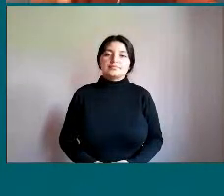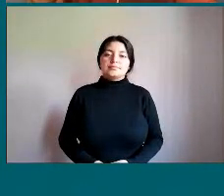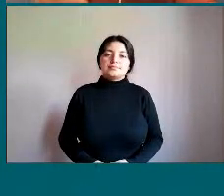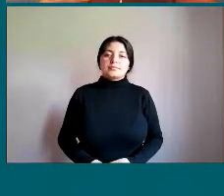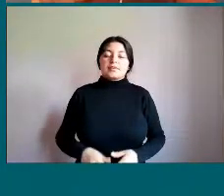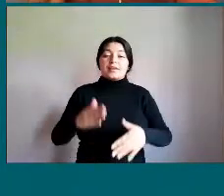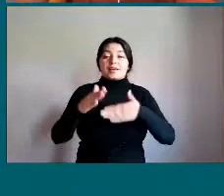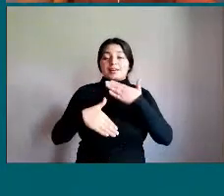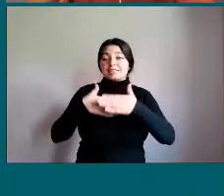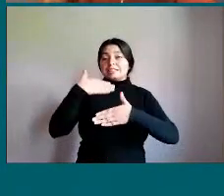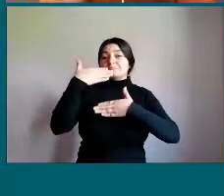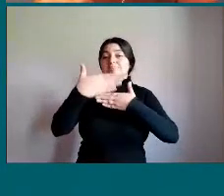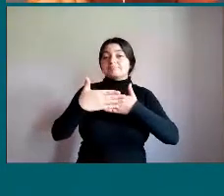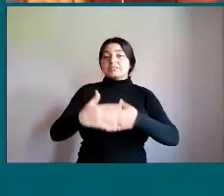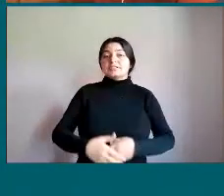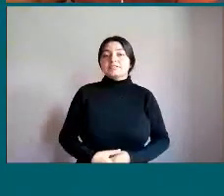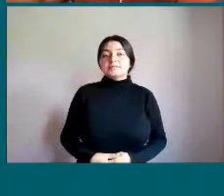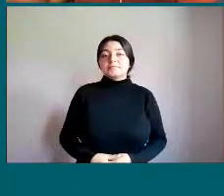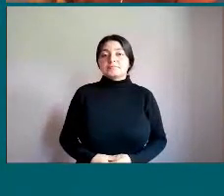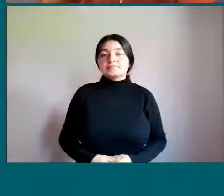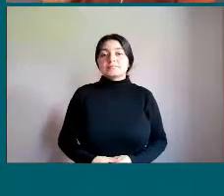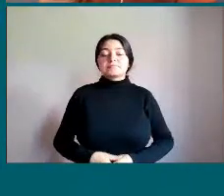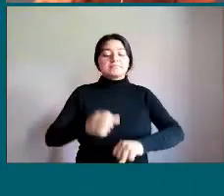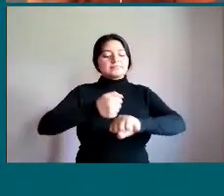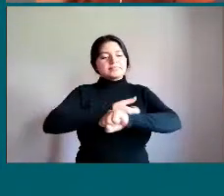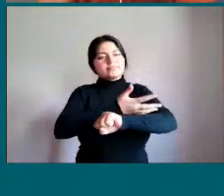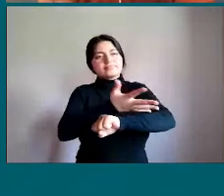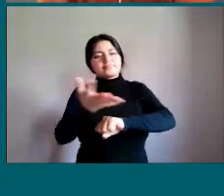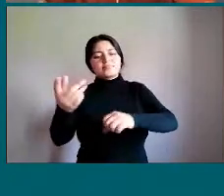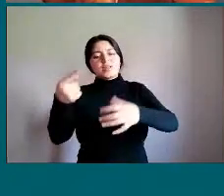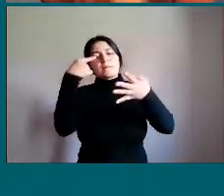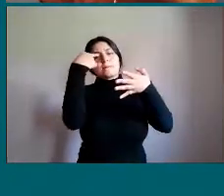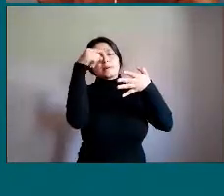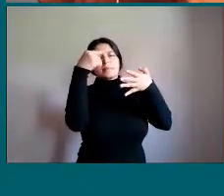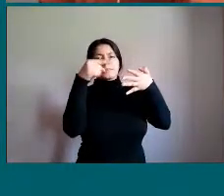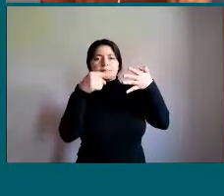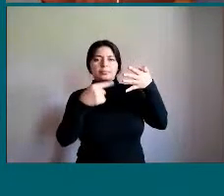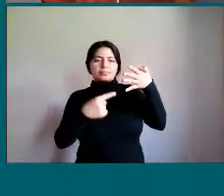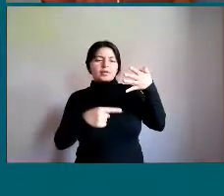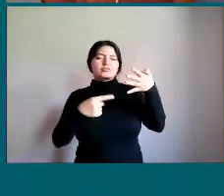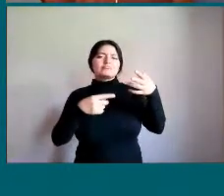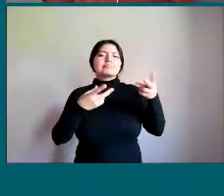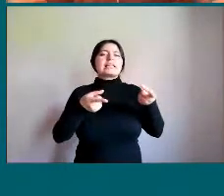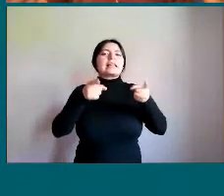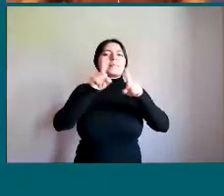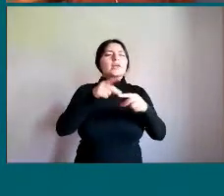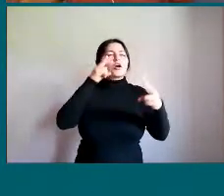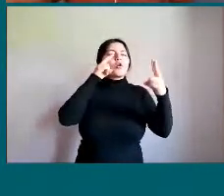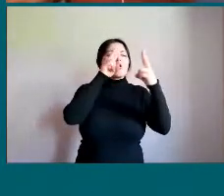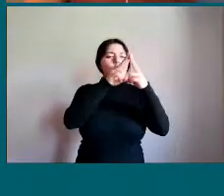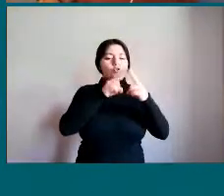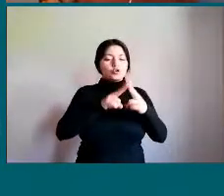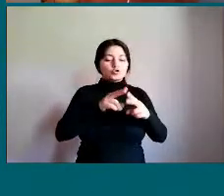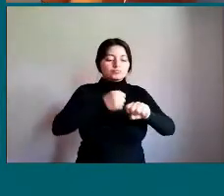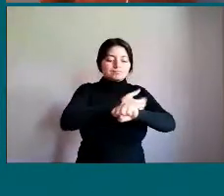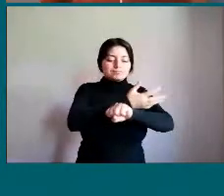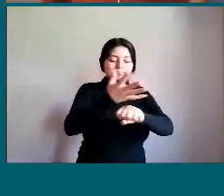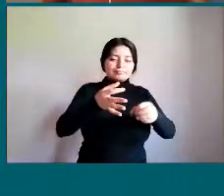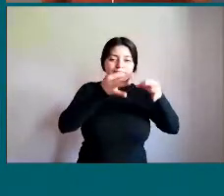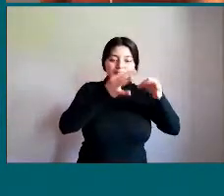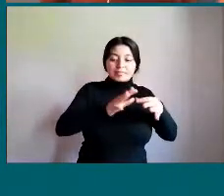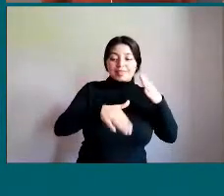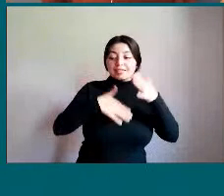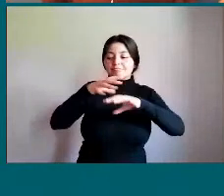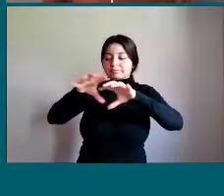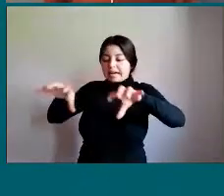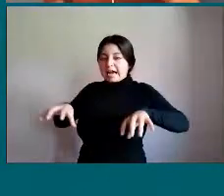vez que conozco los diferentes tipos de poesía, conozco las métricas, me voy a la actividad. Y entonces cojo mi libreta, salgo